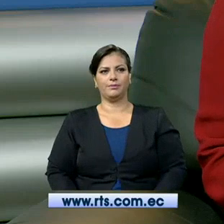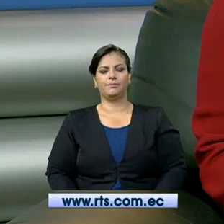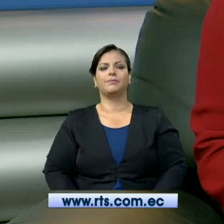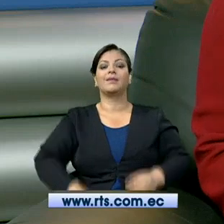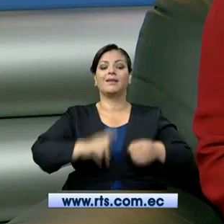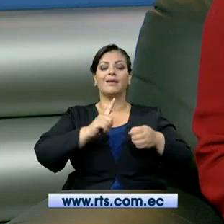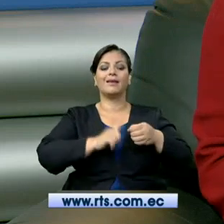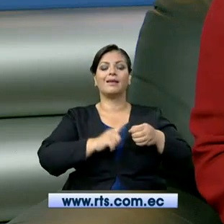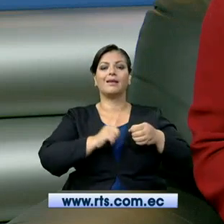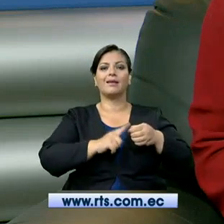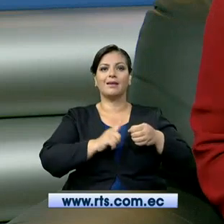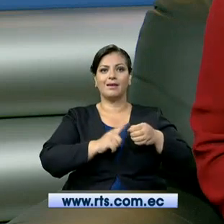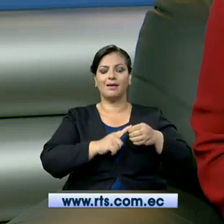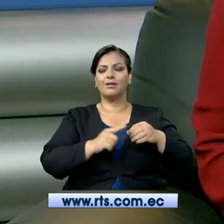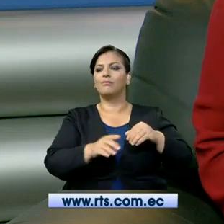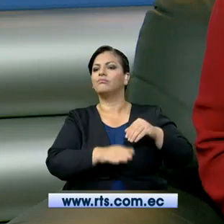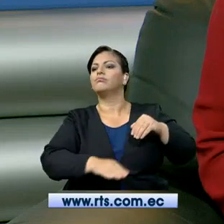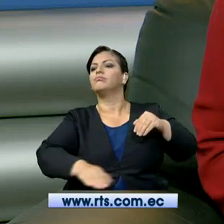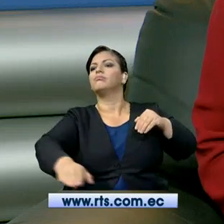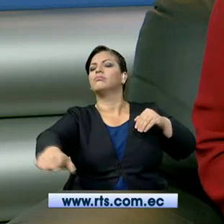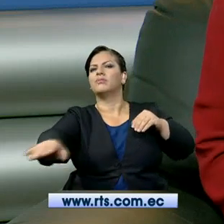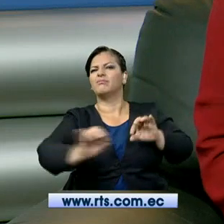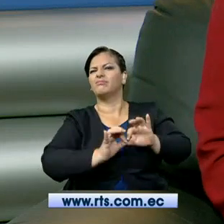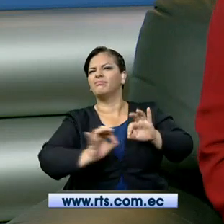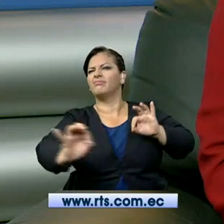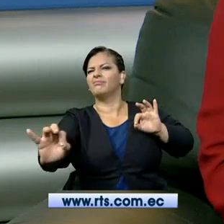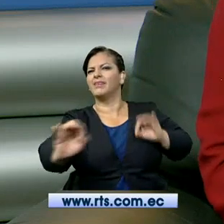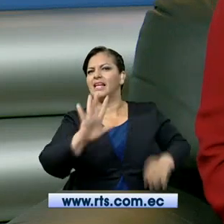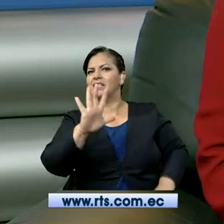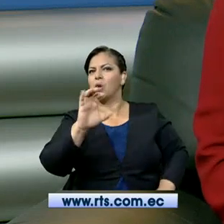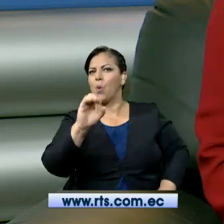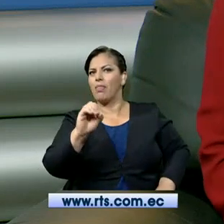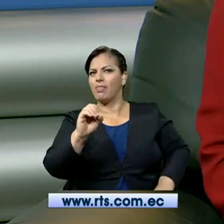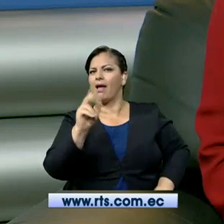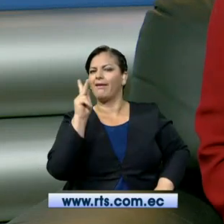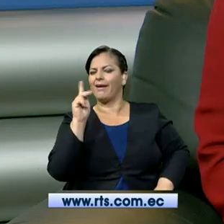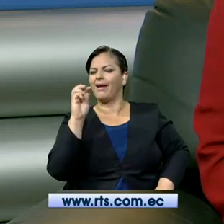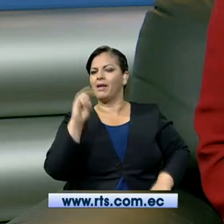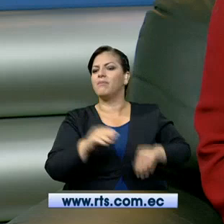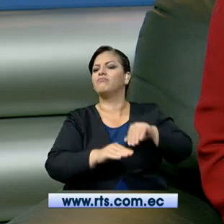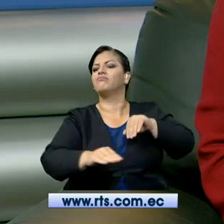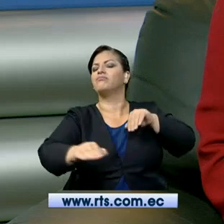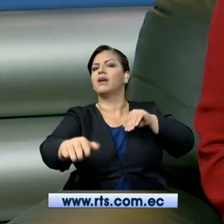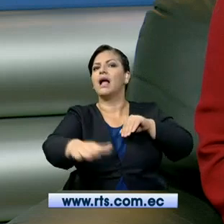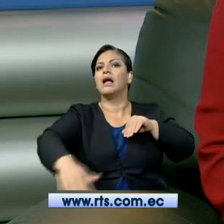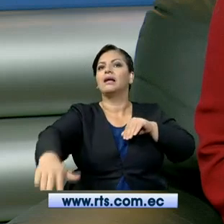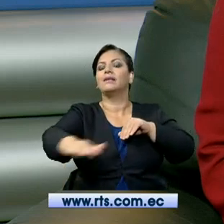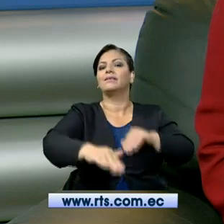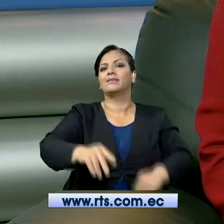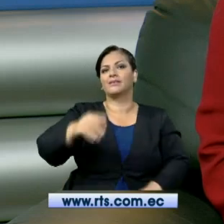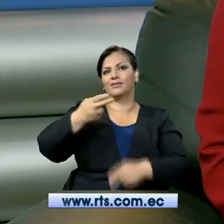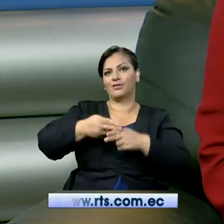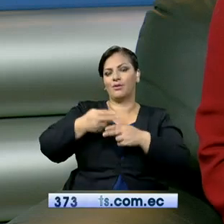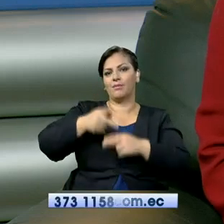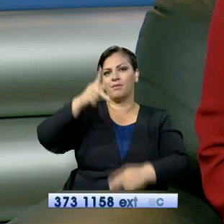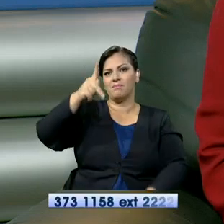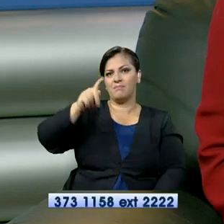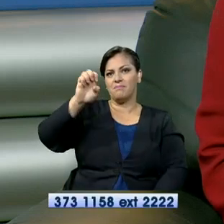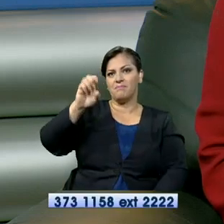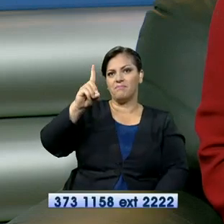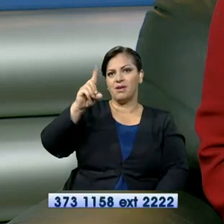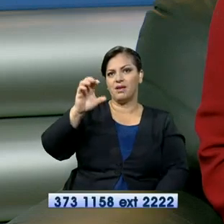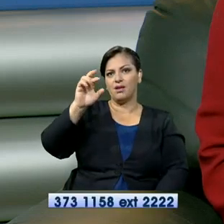Pedro Moncayo, se encuentra aproximadamente a 50 kilómetros de la ciudad de Quito. Uno de sus principales atractivos turísticos es el Bosque